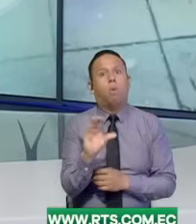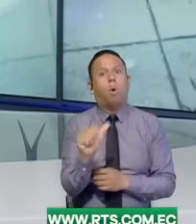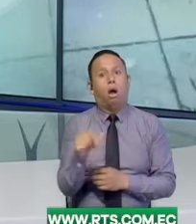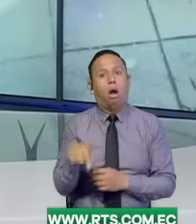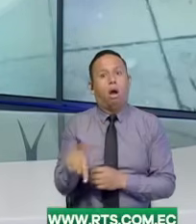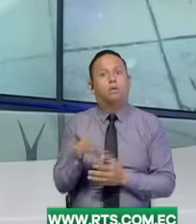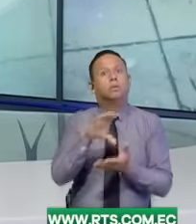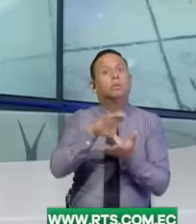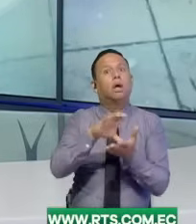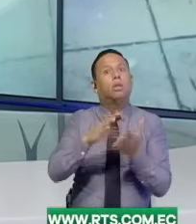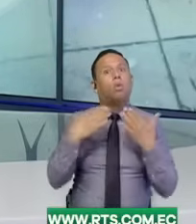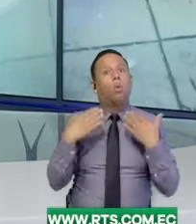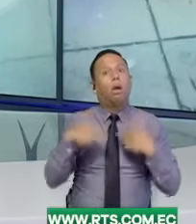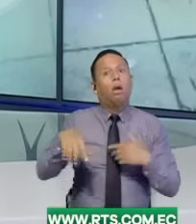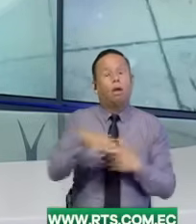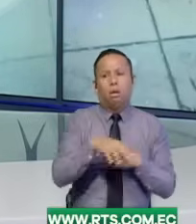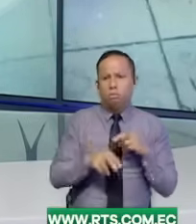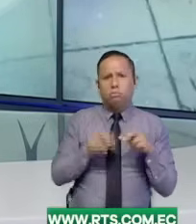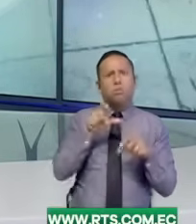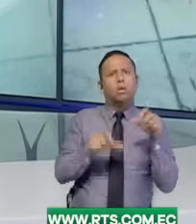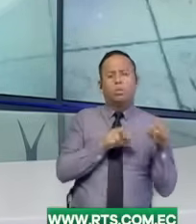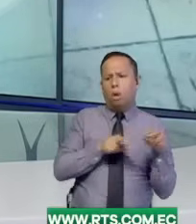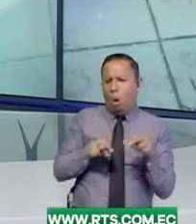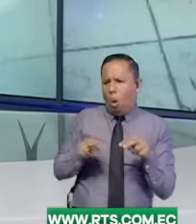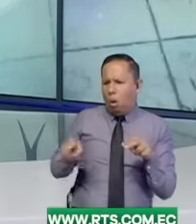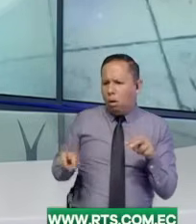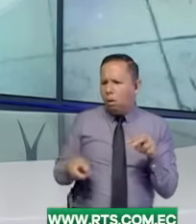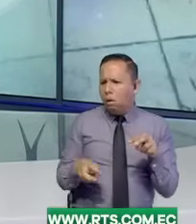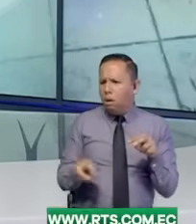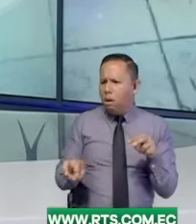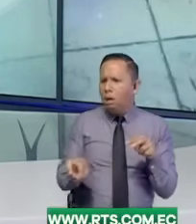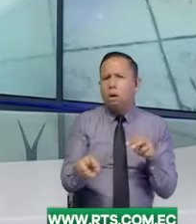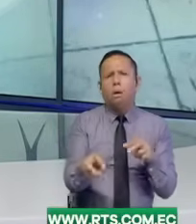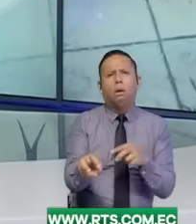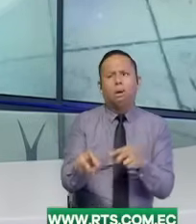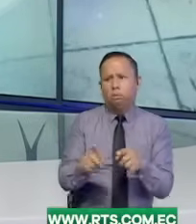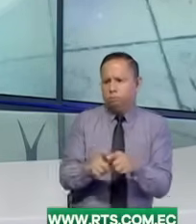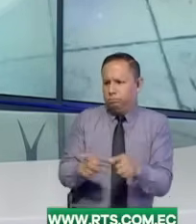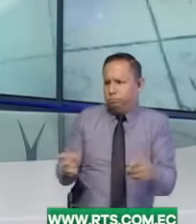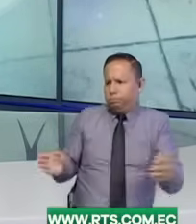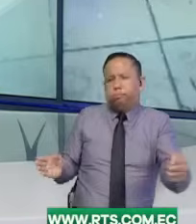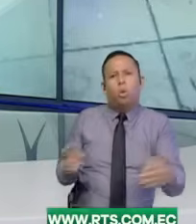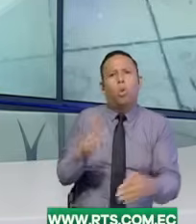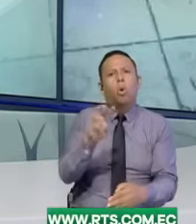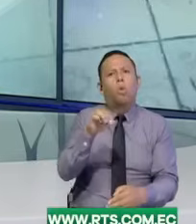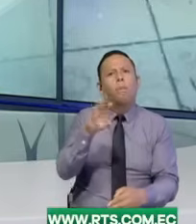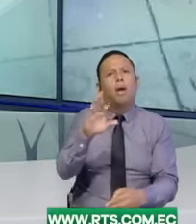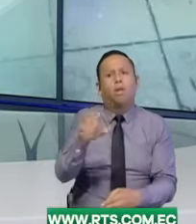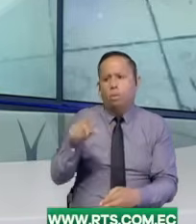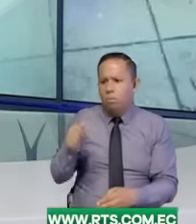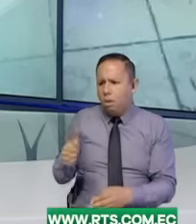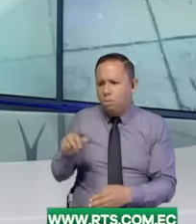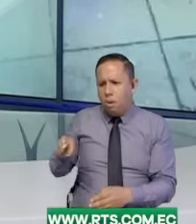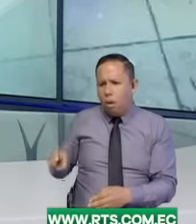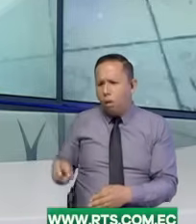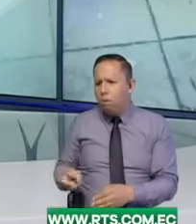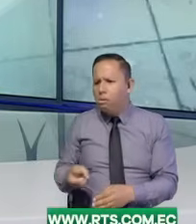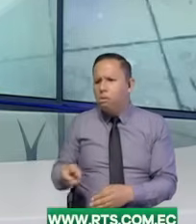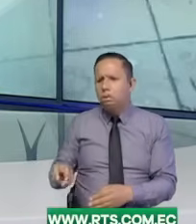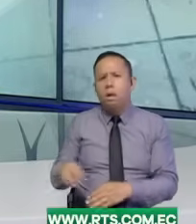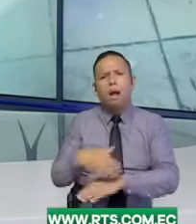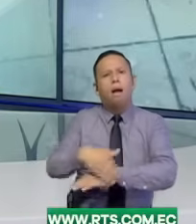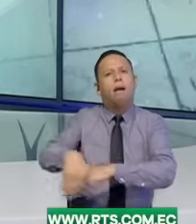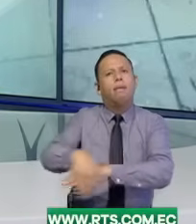Los transeúntes se sorprendieron al observar al reptil de unos 2 metros arrastrándose en el